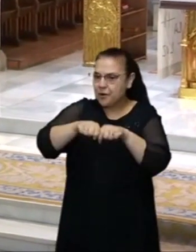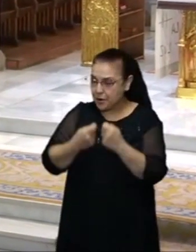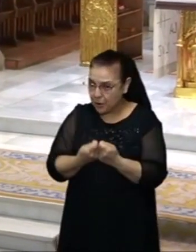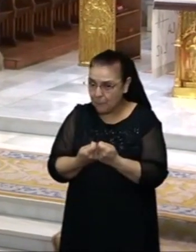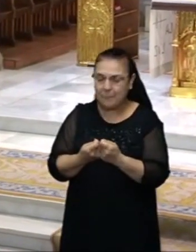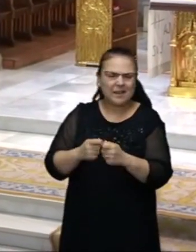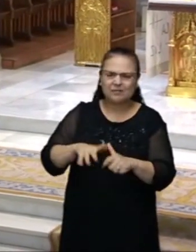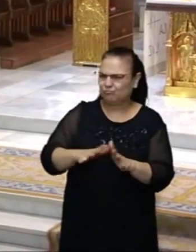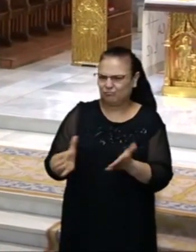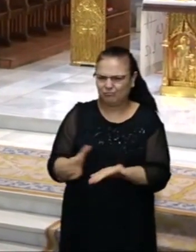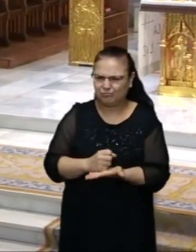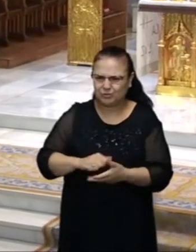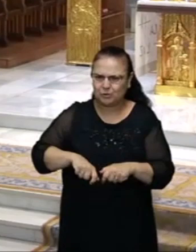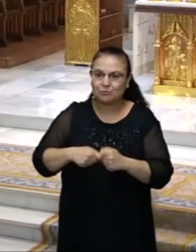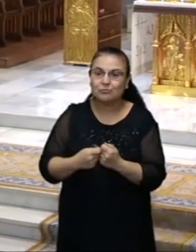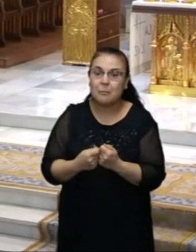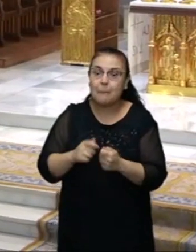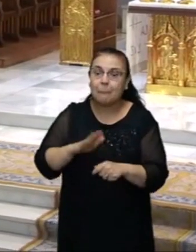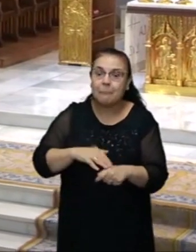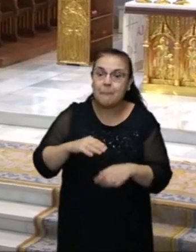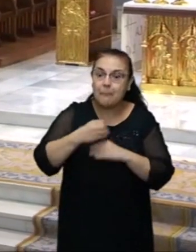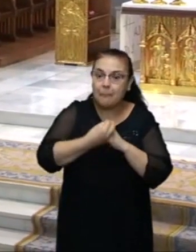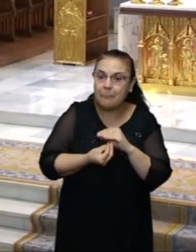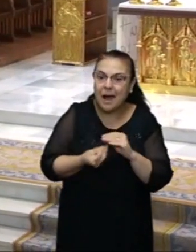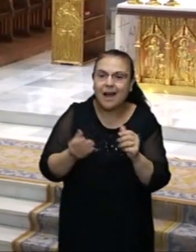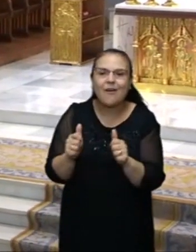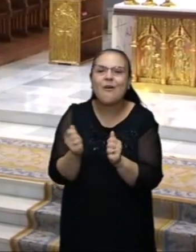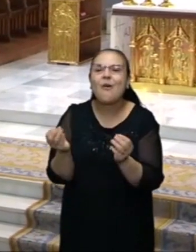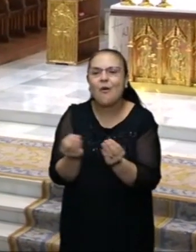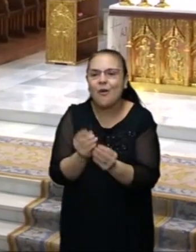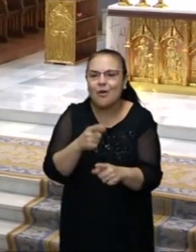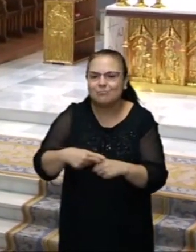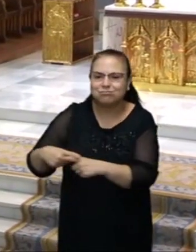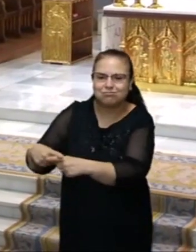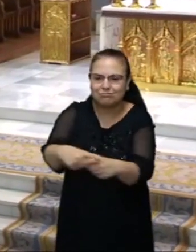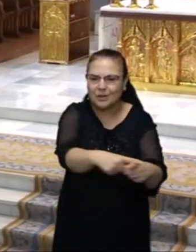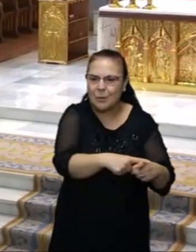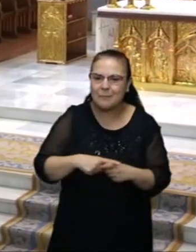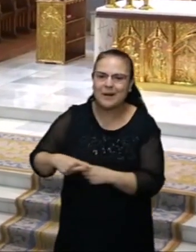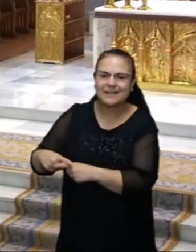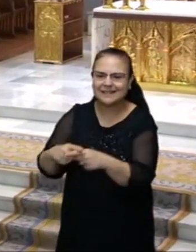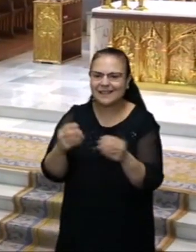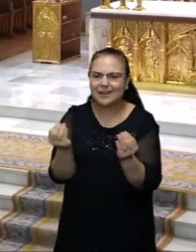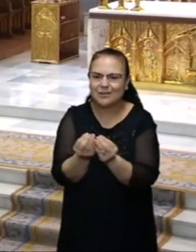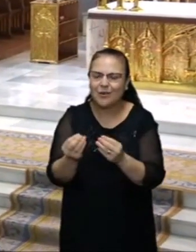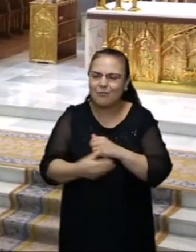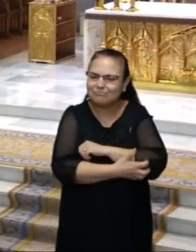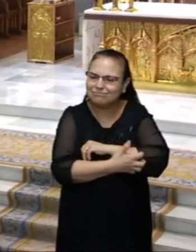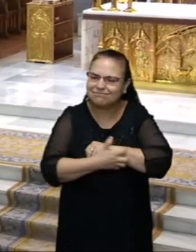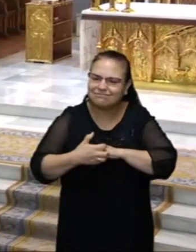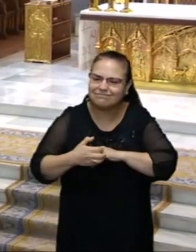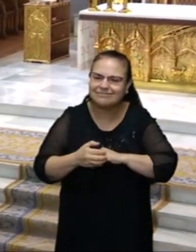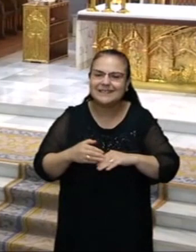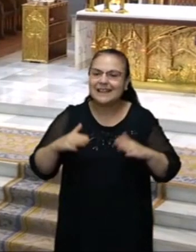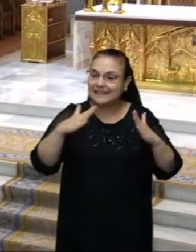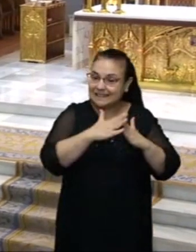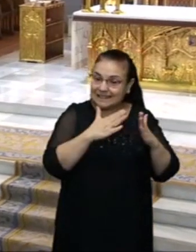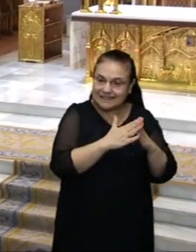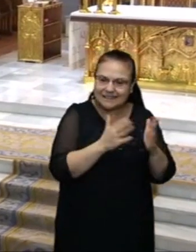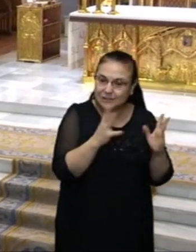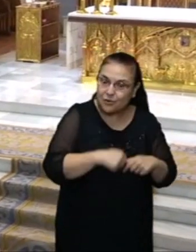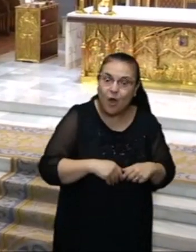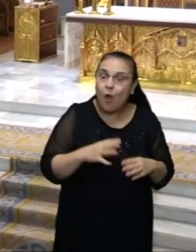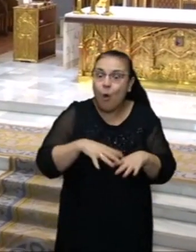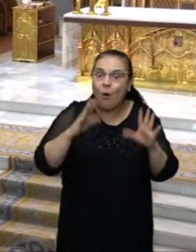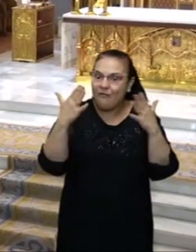los cepos, partir tu pan con el hambriento, hospedar a los pobres sin techo, vestir al que